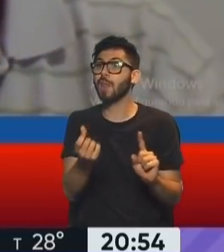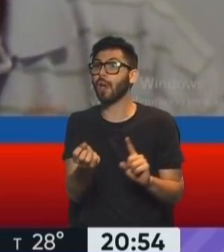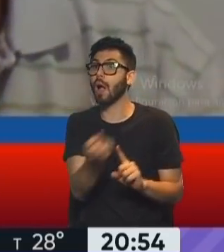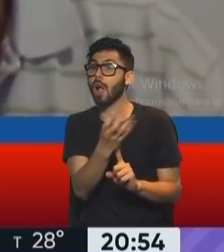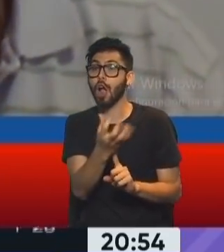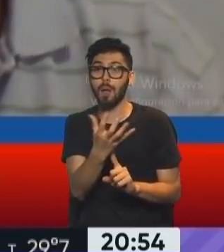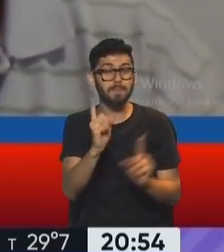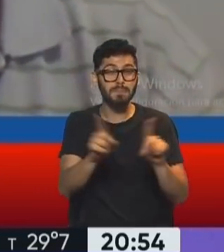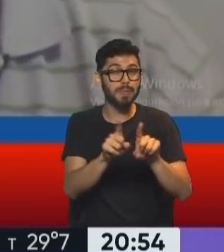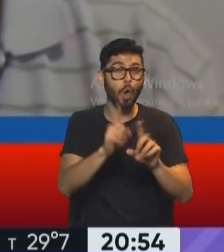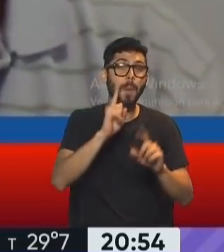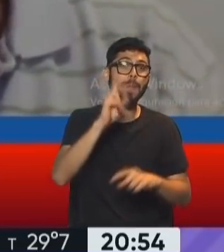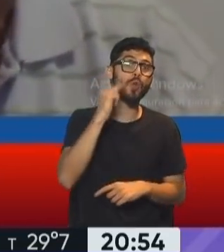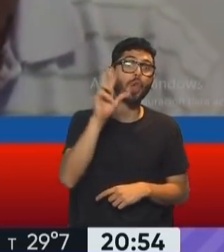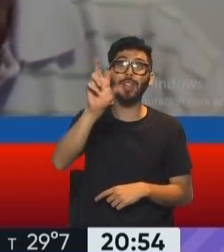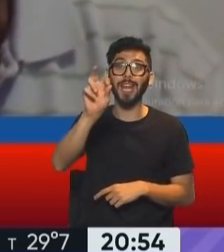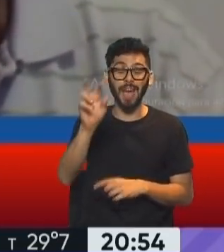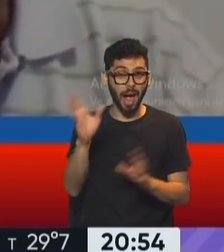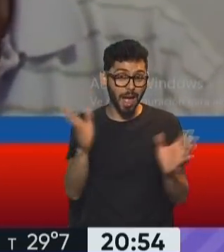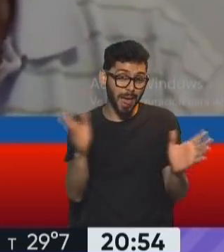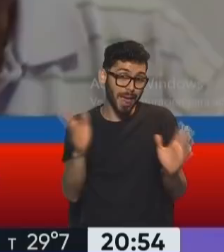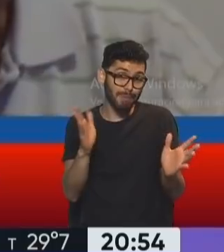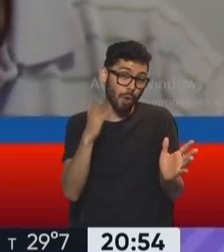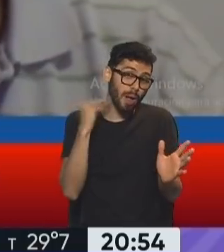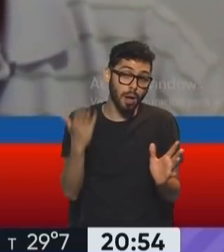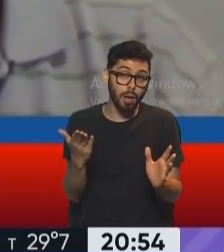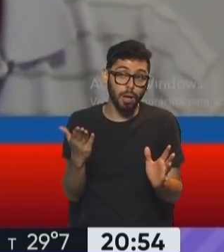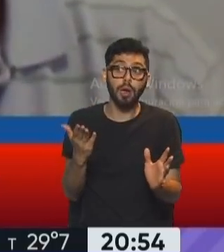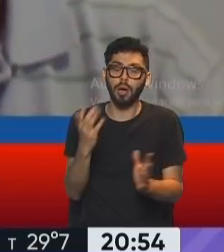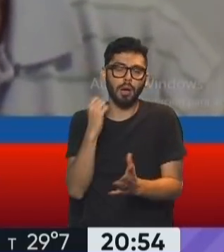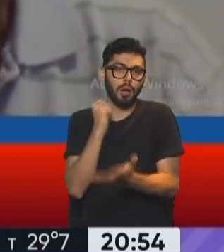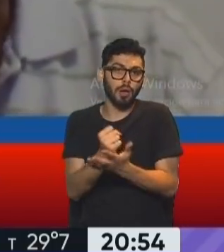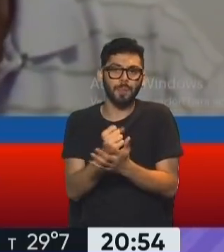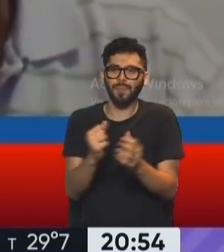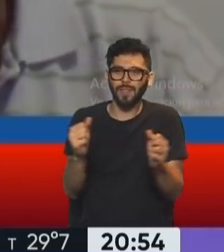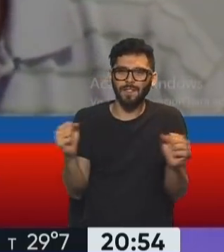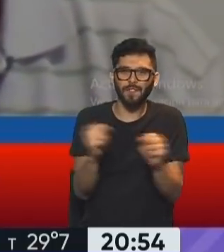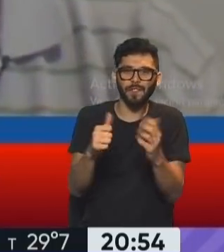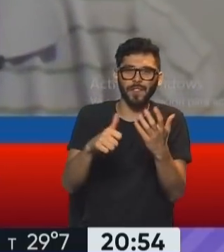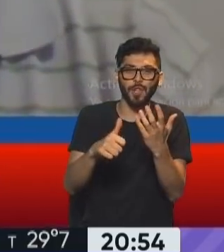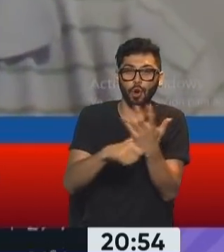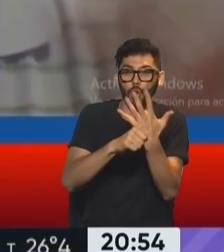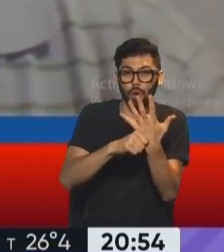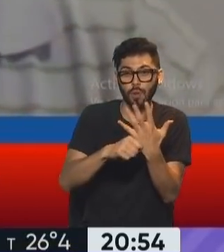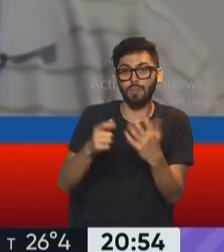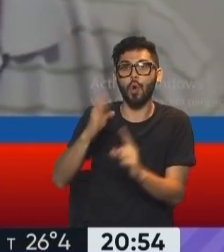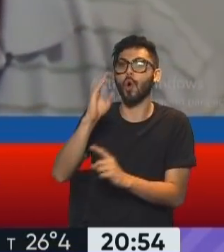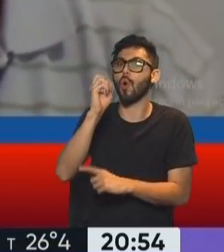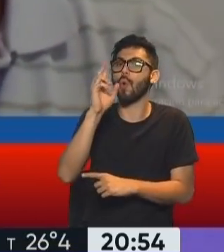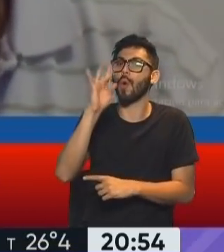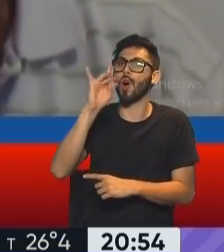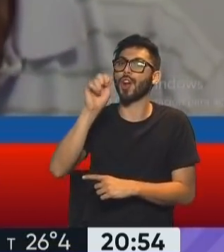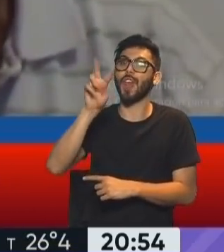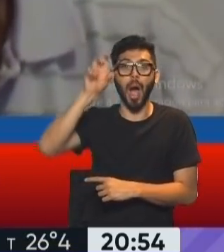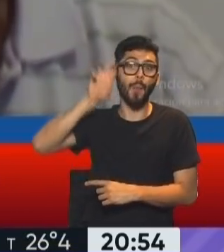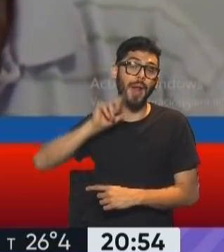década del 30, la década infame, se define por el escándalo de los frigoríficos con el asesinato de Bordavera, aquel 23 de